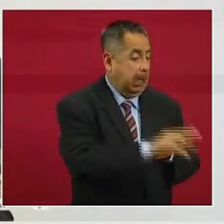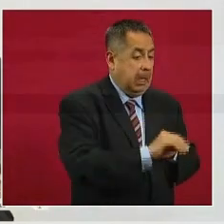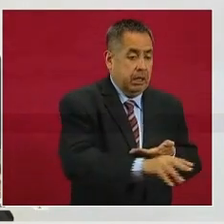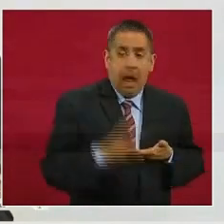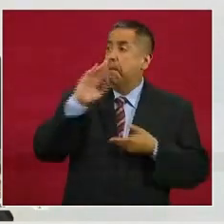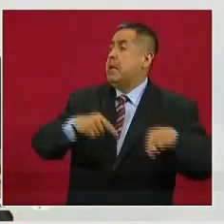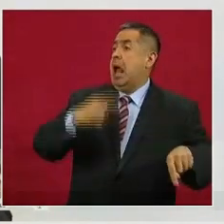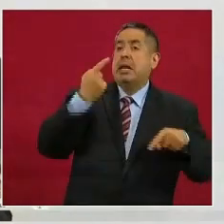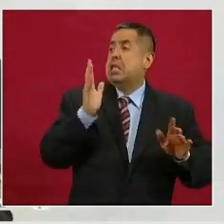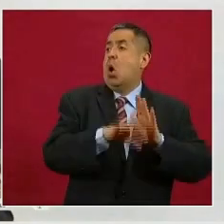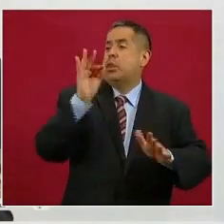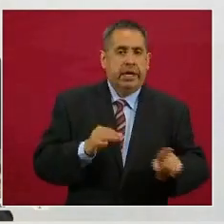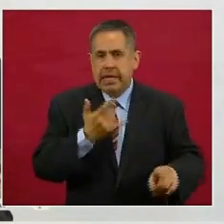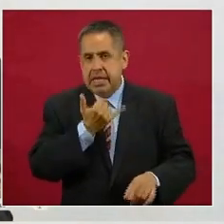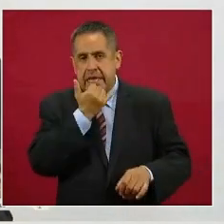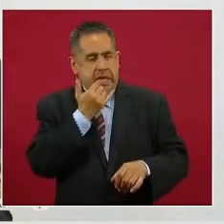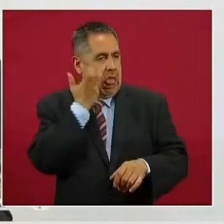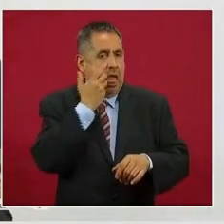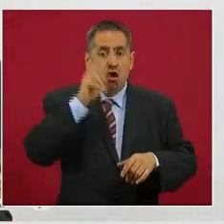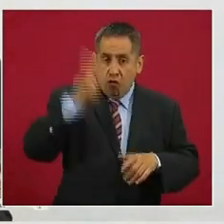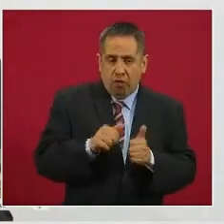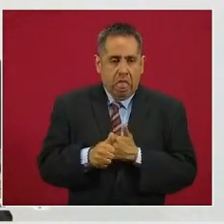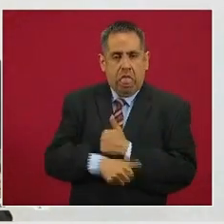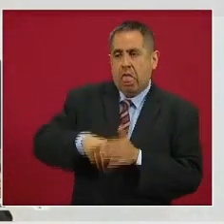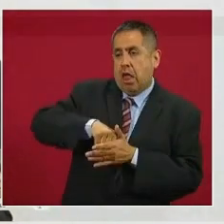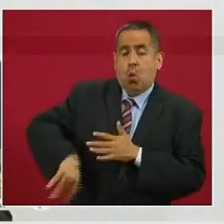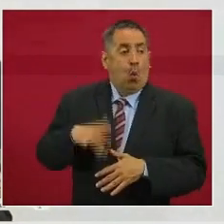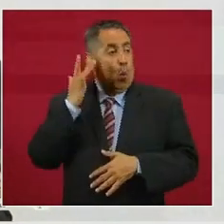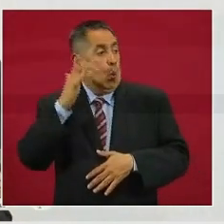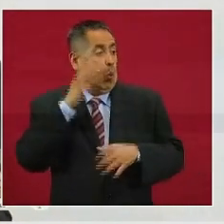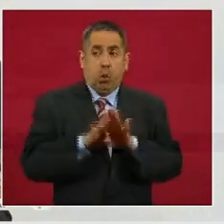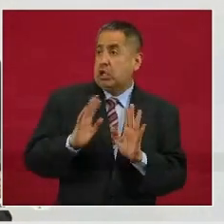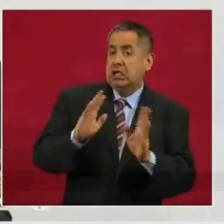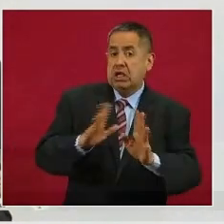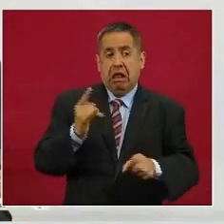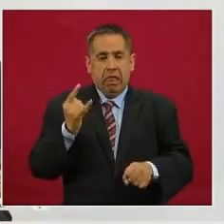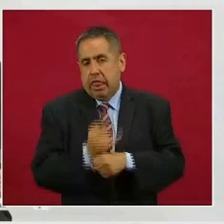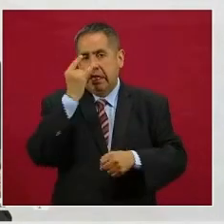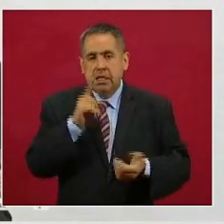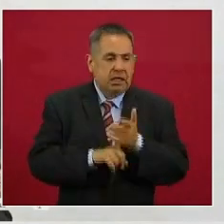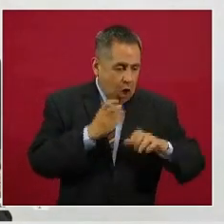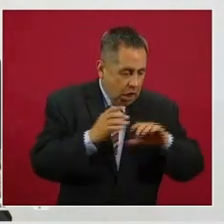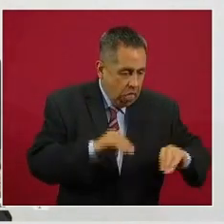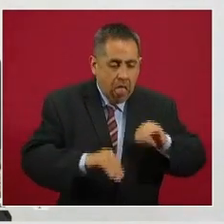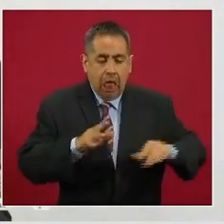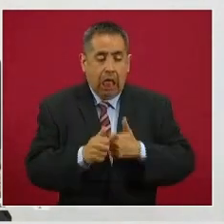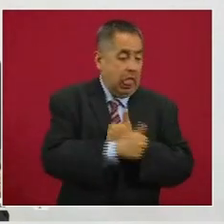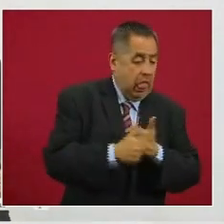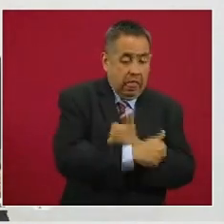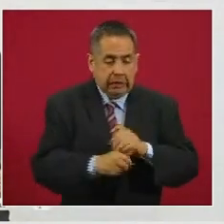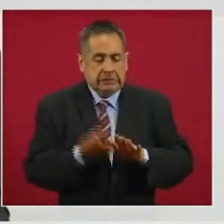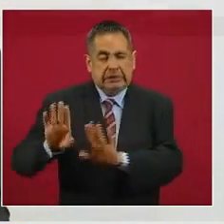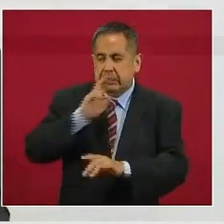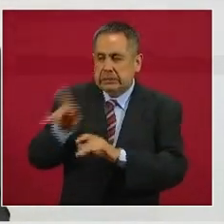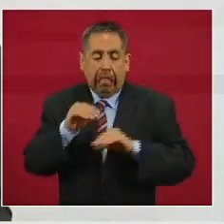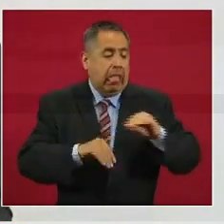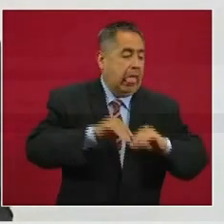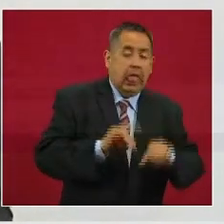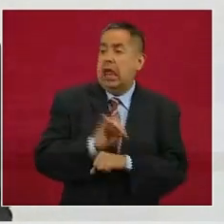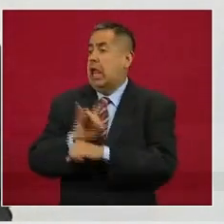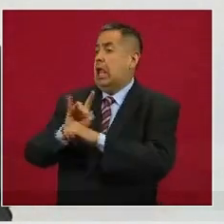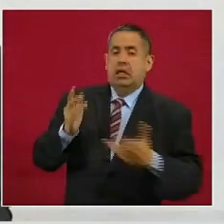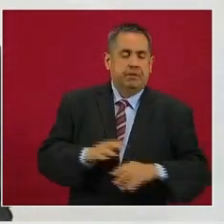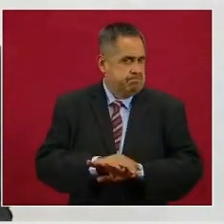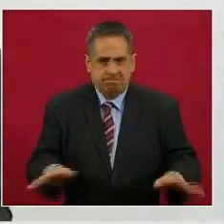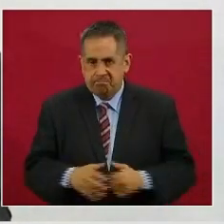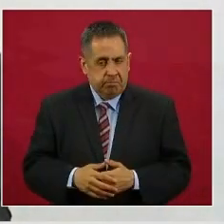la investigación y sus auxiliares para ocultar su verdadero origen y tratar de justificar lo injustificable manipulando evidencias y encubriendo tanto delitos como delincuentes. Ya en